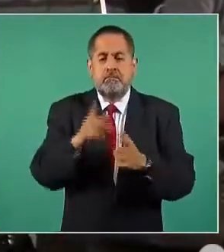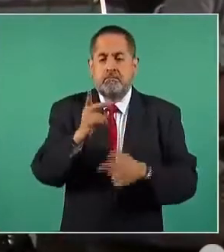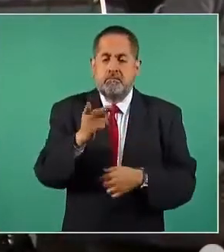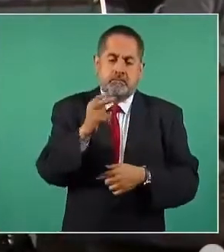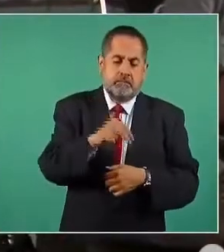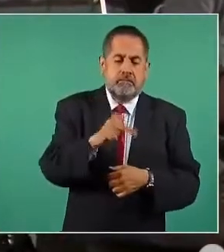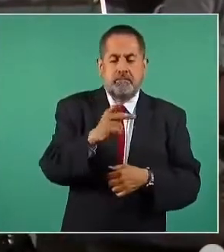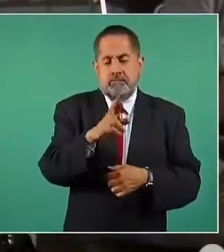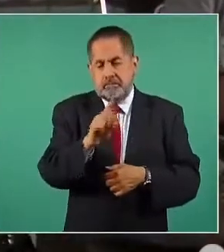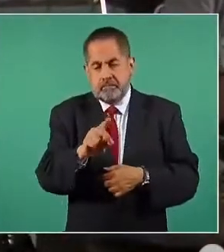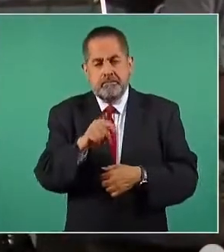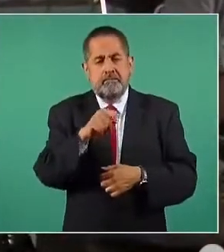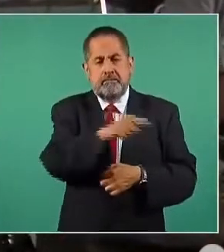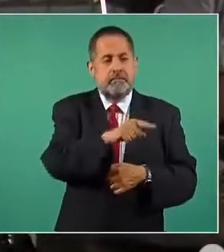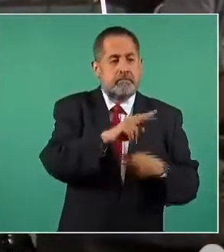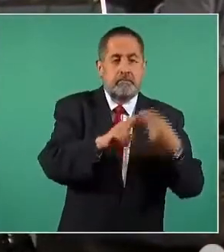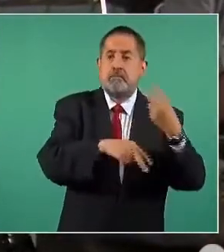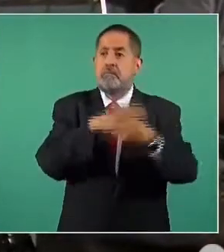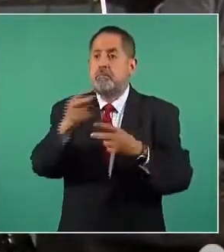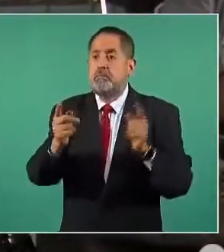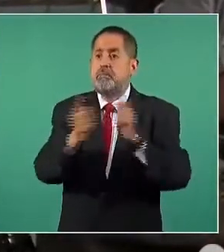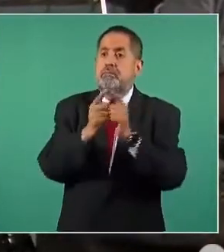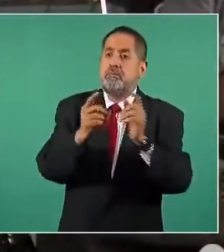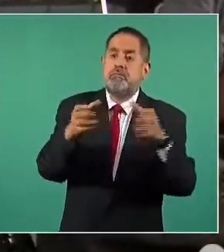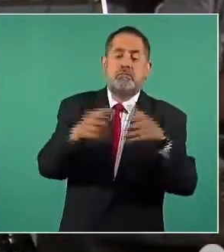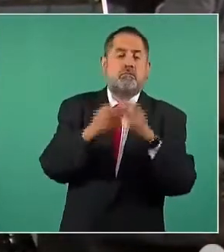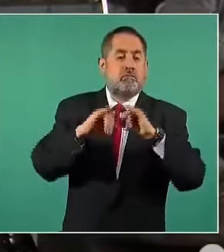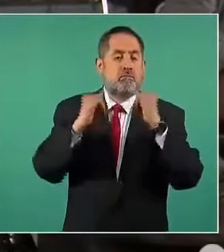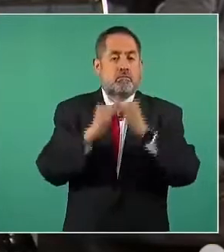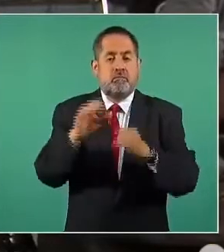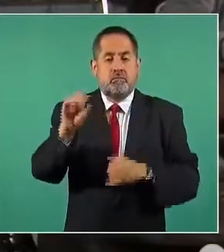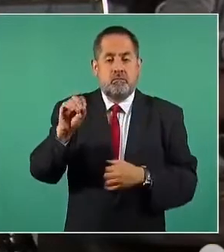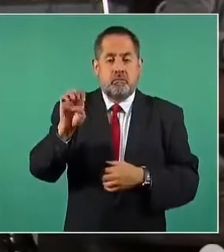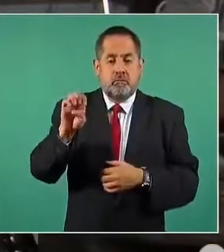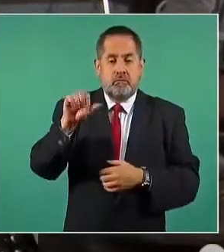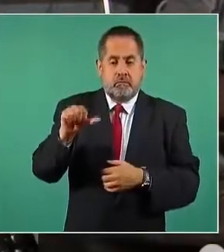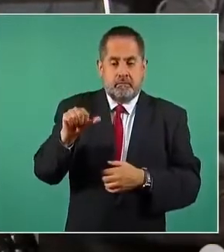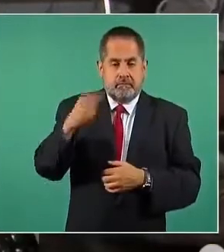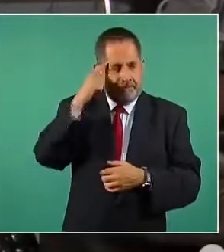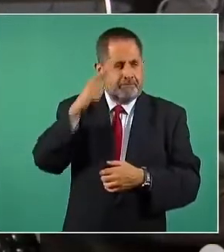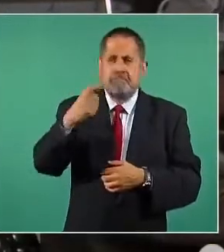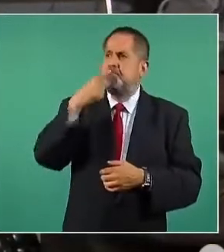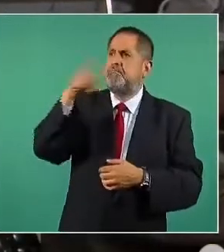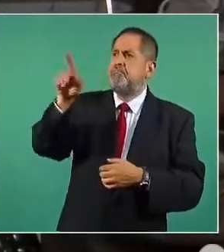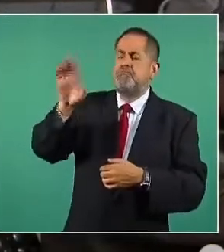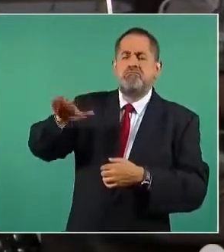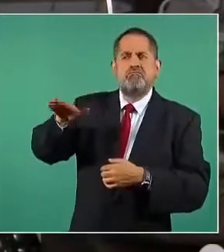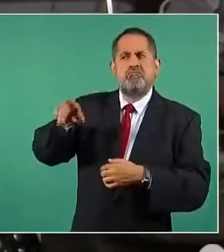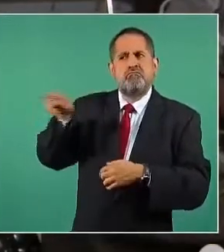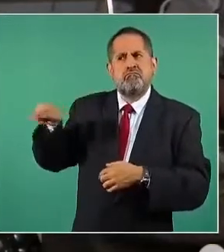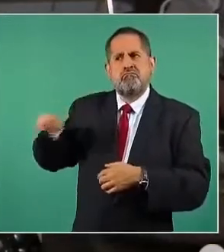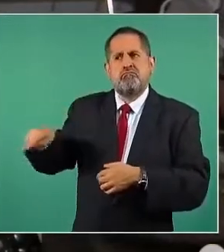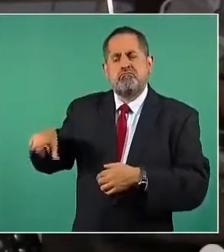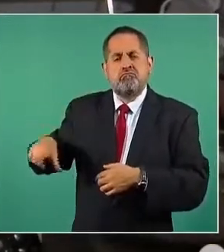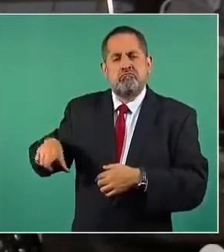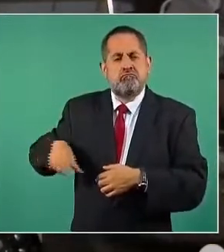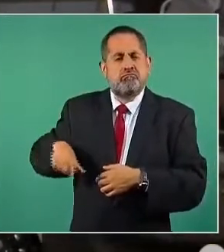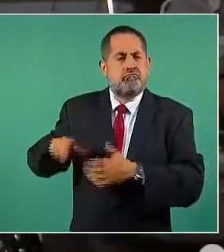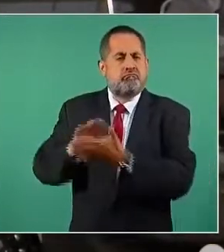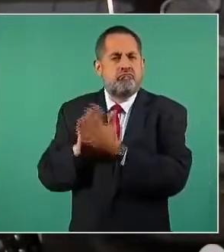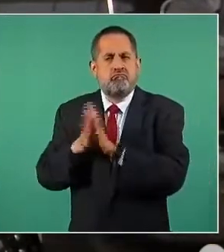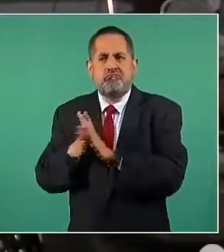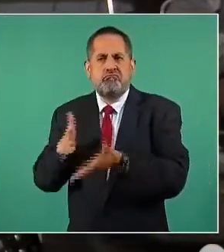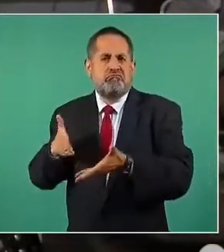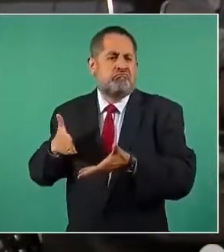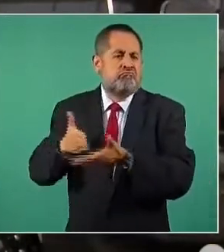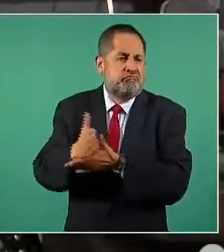PRD acudiendo a la Organización de los Estados Americanos para denunciar que hubo una intervención de grupos del crimen en